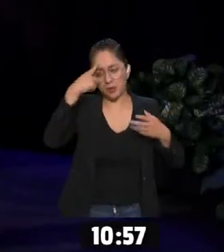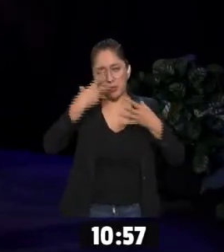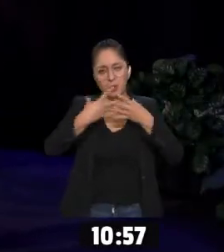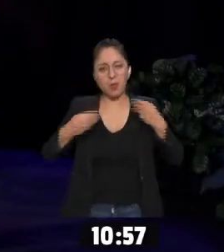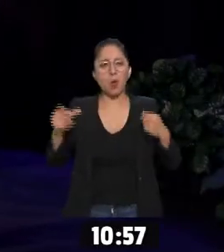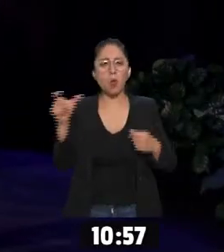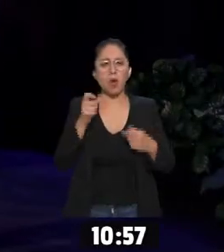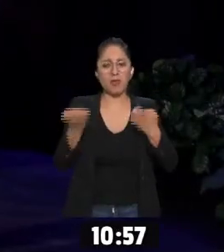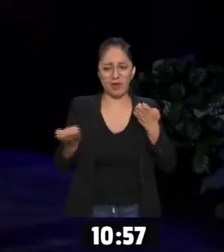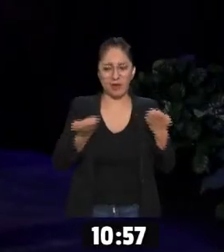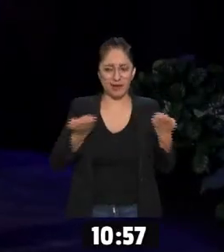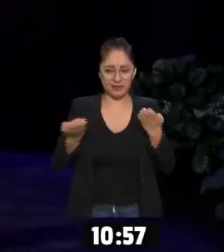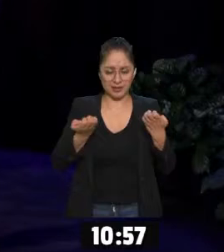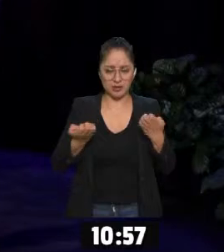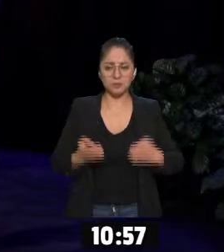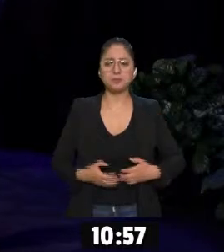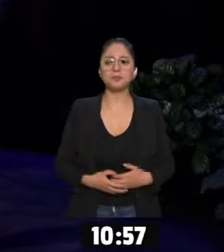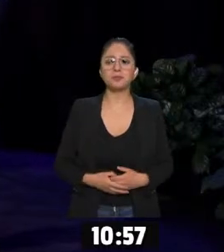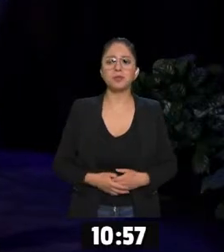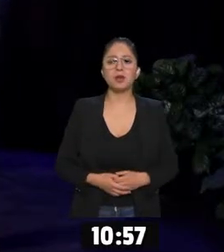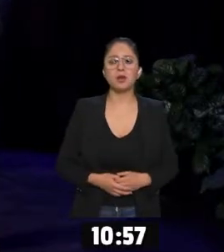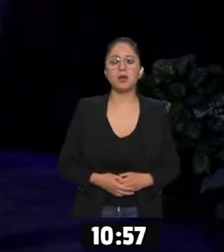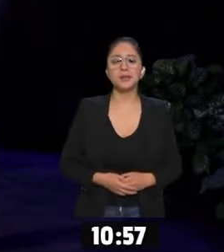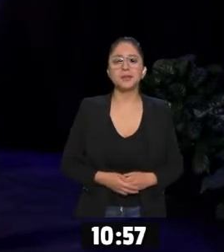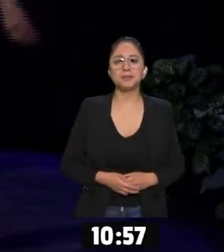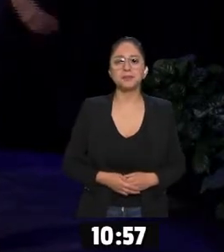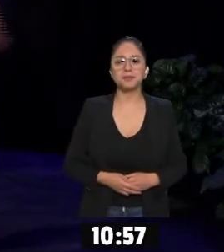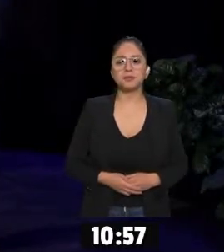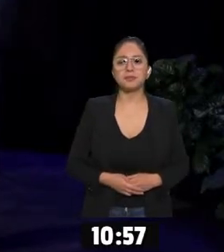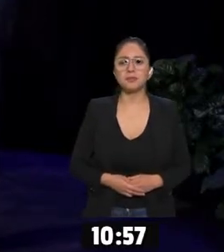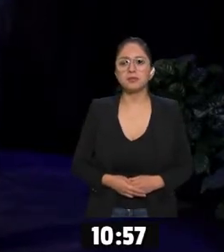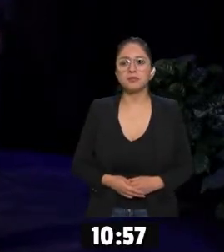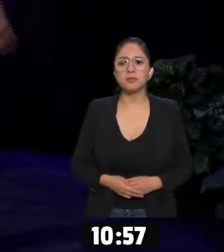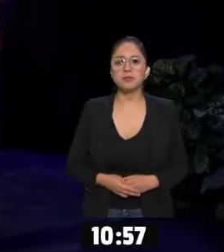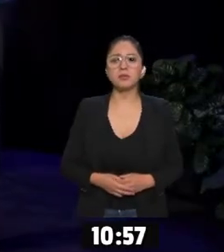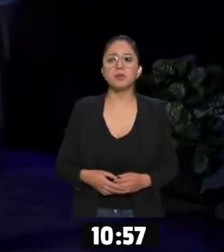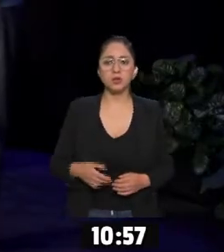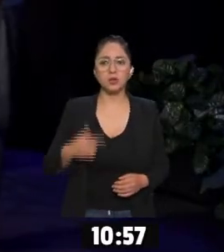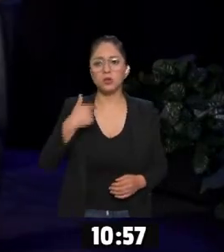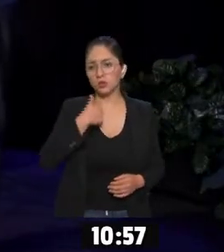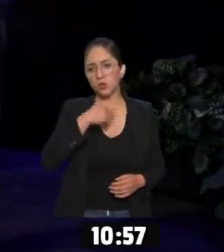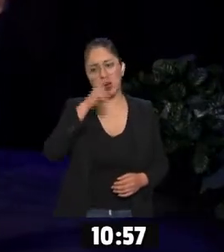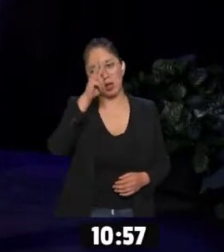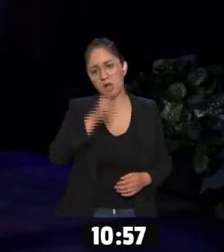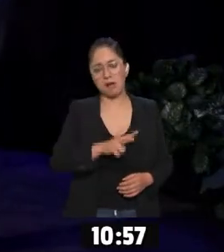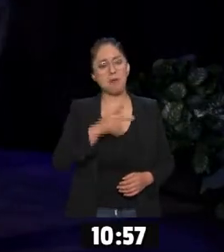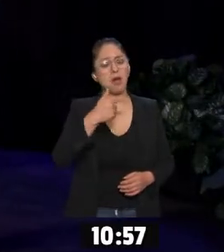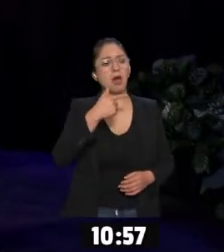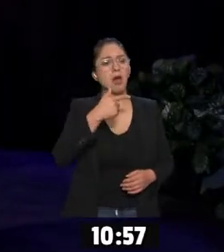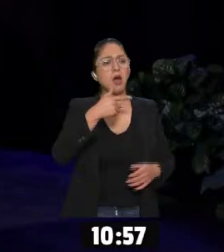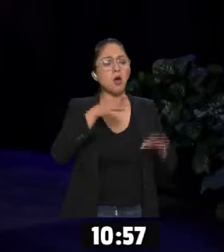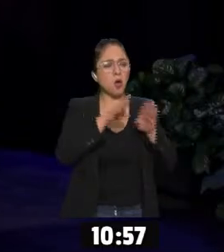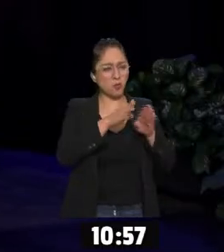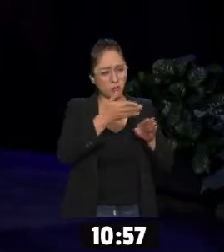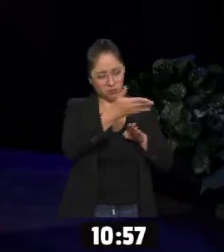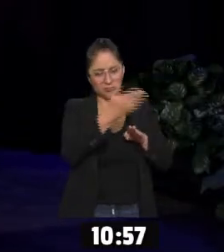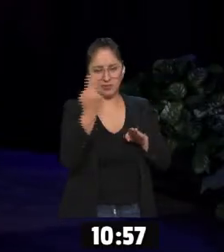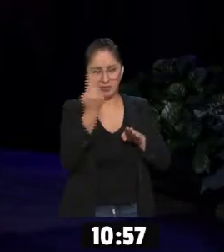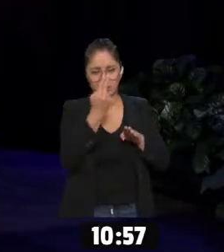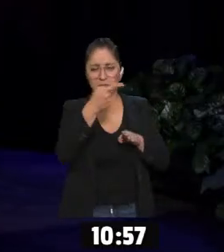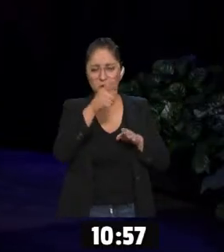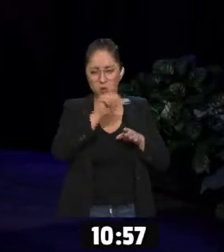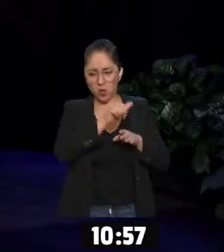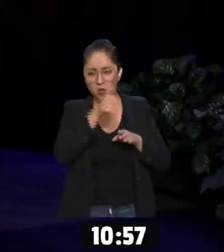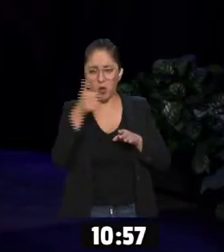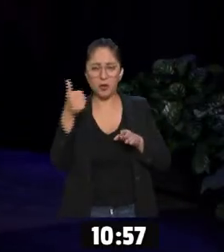rollo, Usted, como es una hija de Buda. No, yo San Buda Tadeo. Usted es San Buda Tadeo. Oiga, otra rolita, maestro, pero